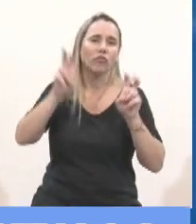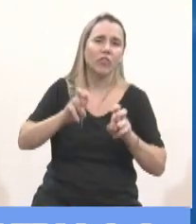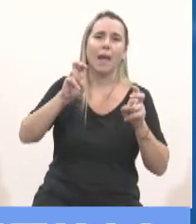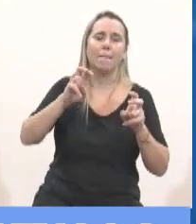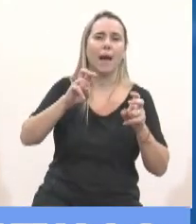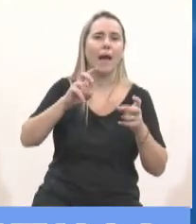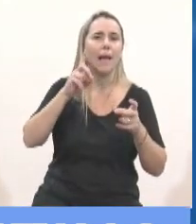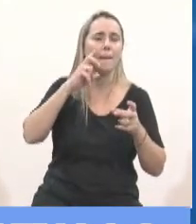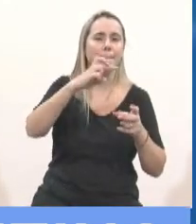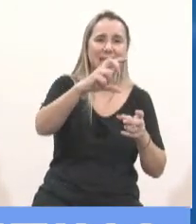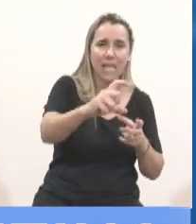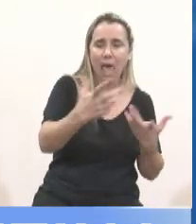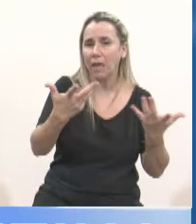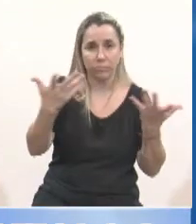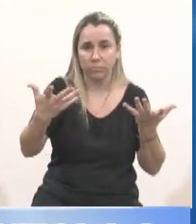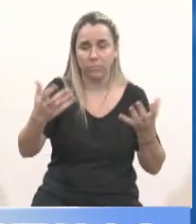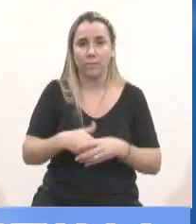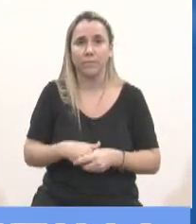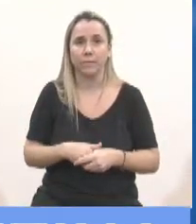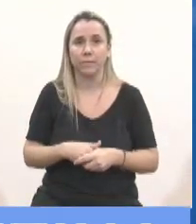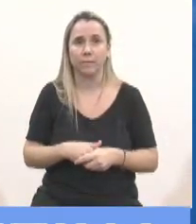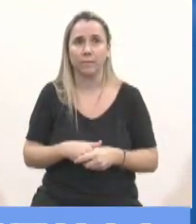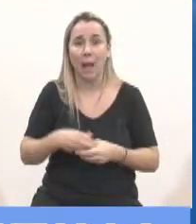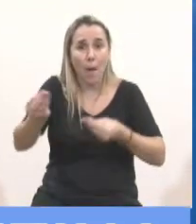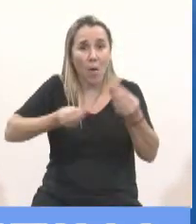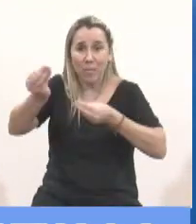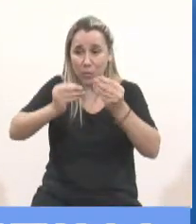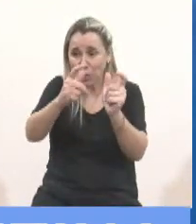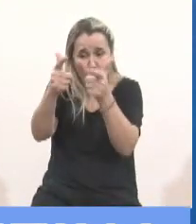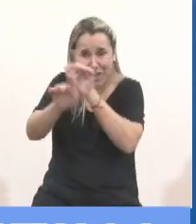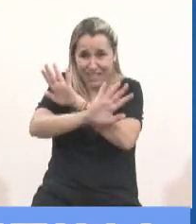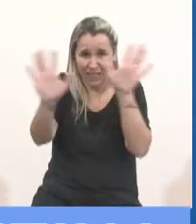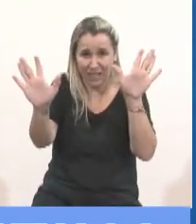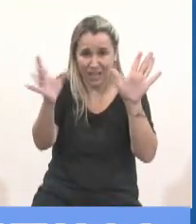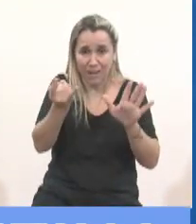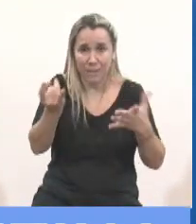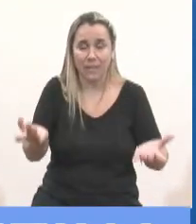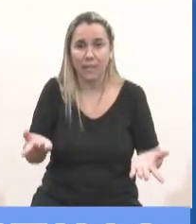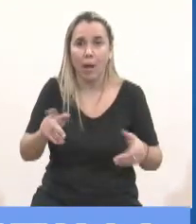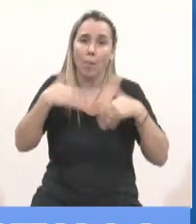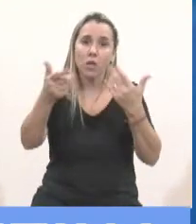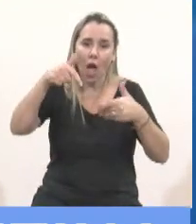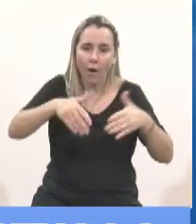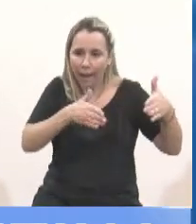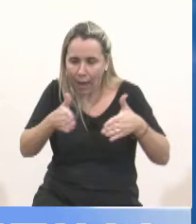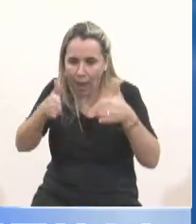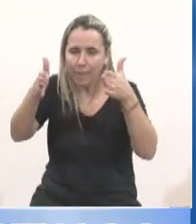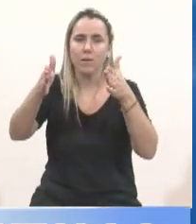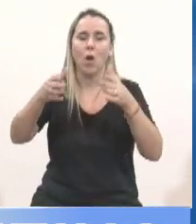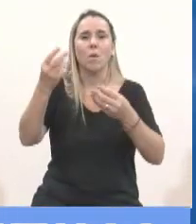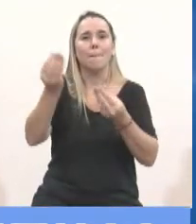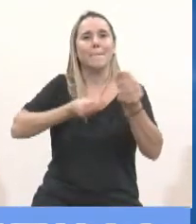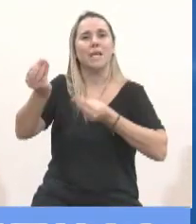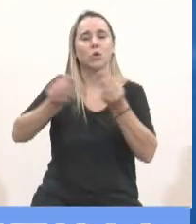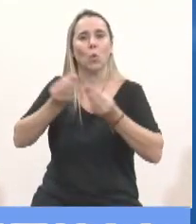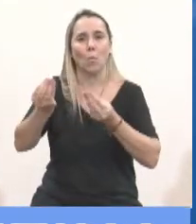IPC. Presupuesto, no existen esos presupuestos. Por eso estamos ahora camino a hacer un presupuesto del 16, a ver